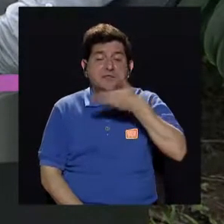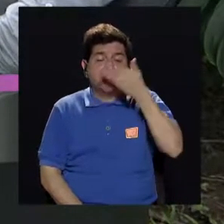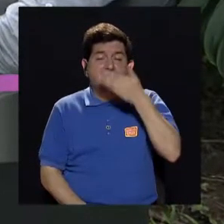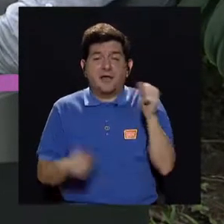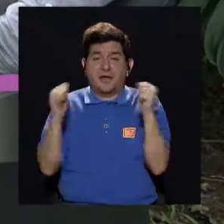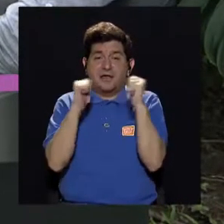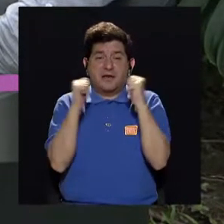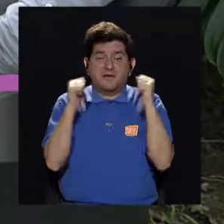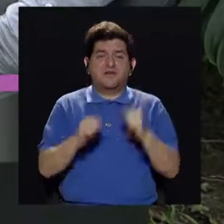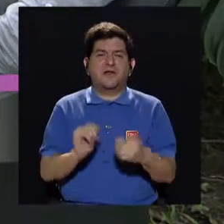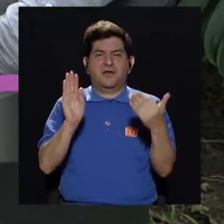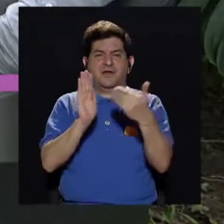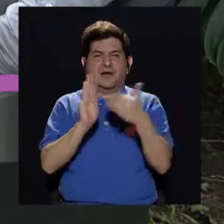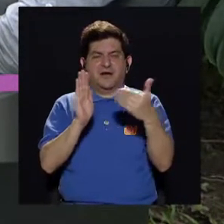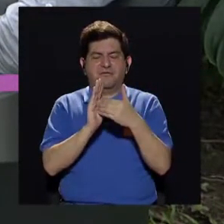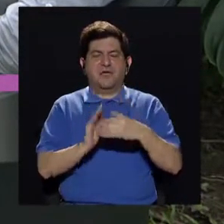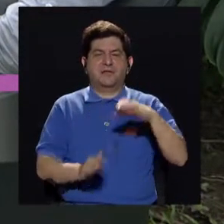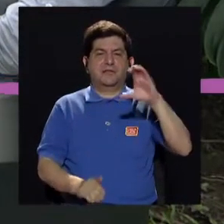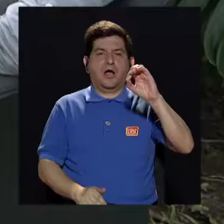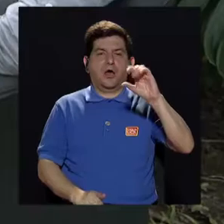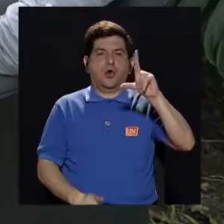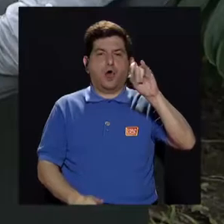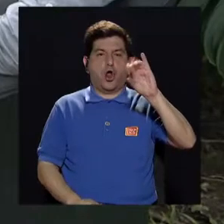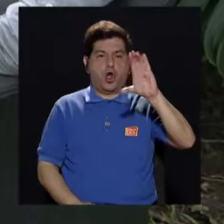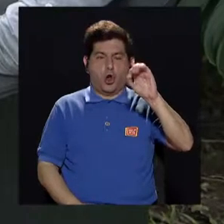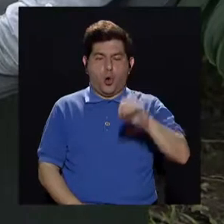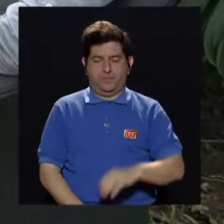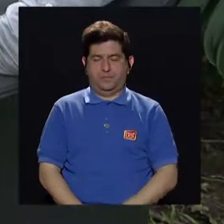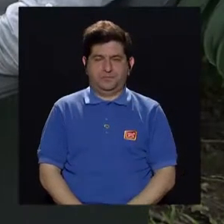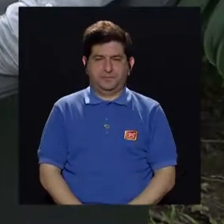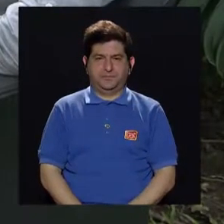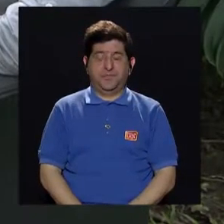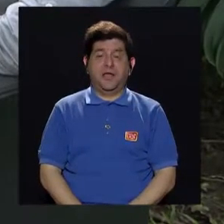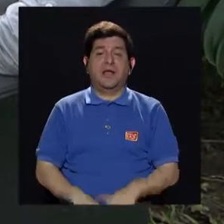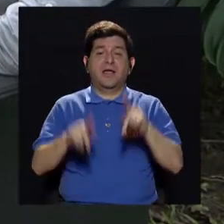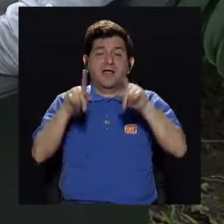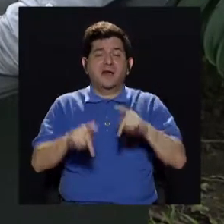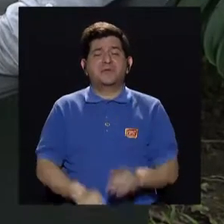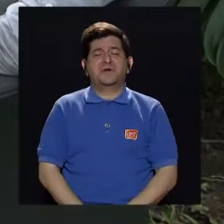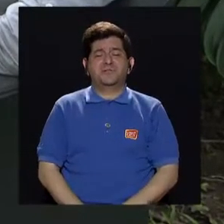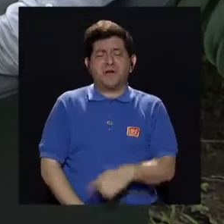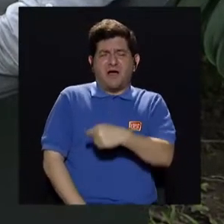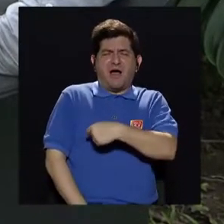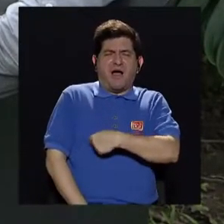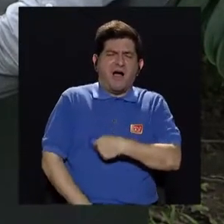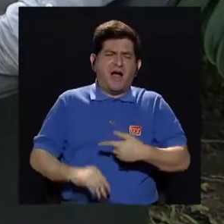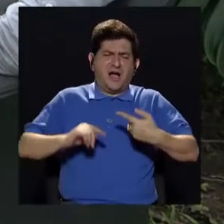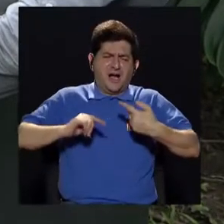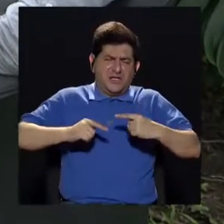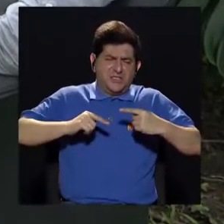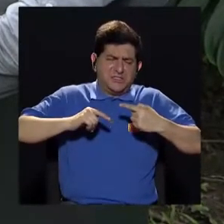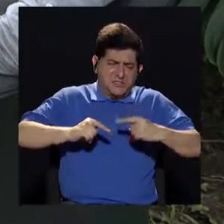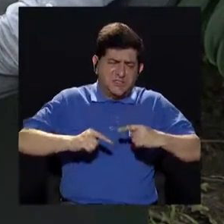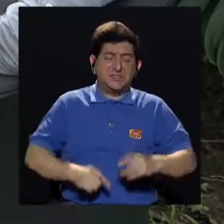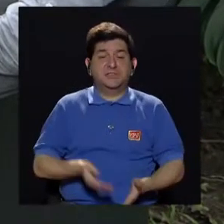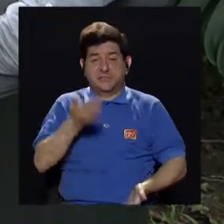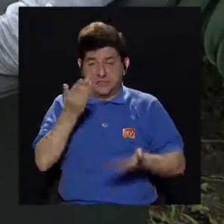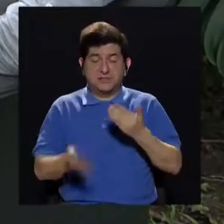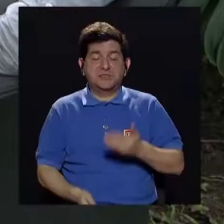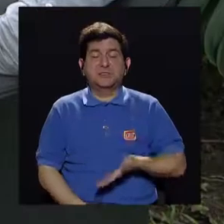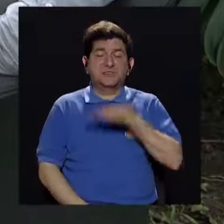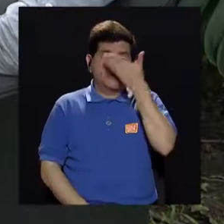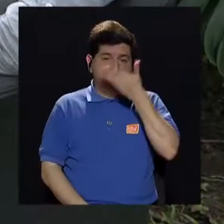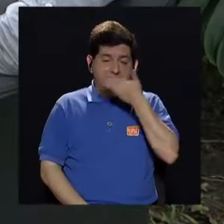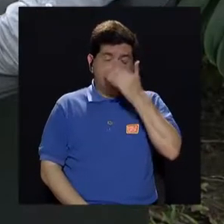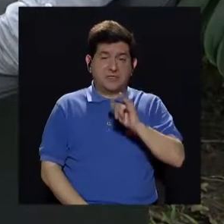¿verdad? Lo que genera es un tipo de malestar o de cólico, que la gente conoce. Y entonces termina la gente con un cólico muy temprano. En parte se ve la respiración,